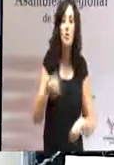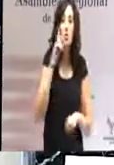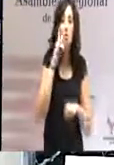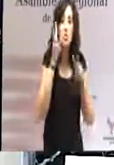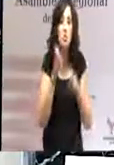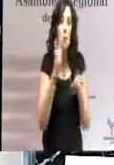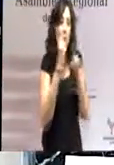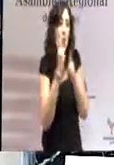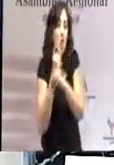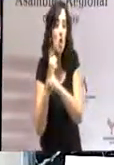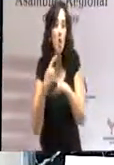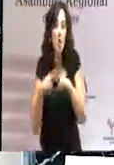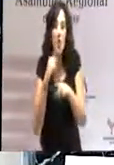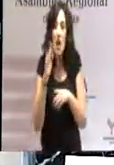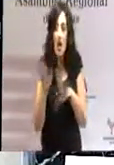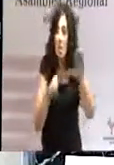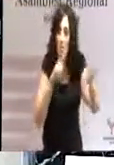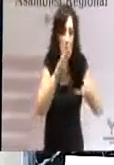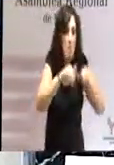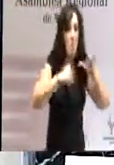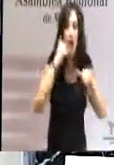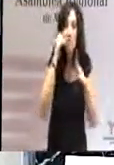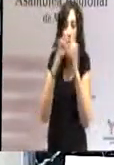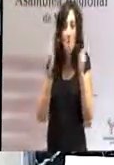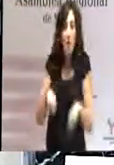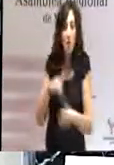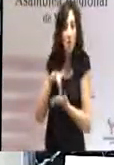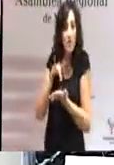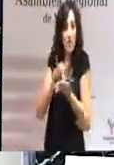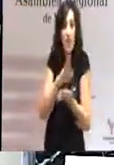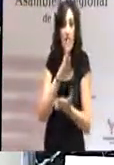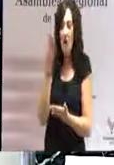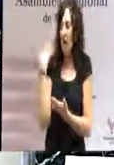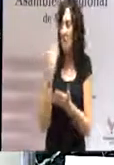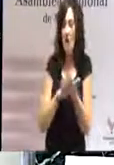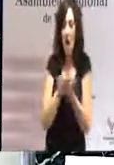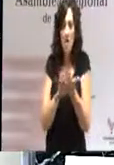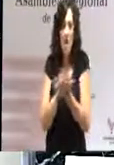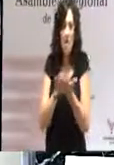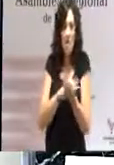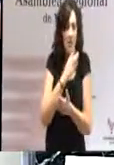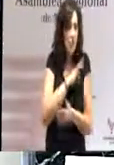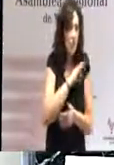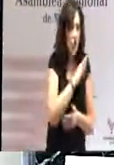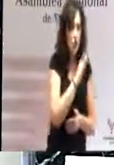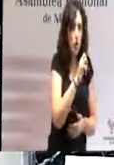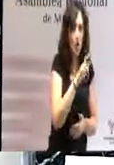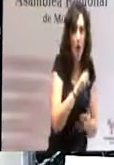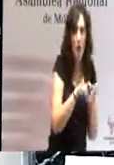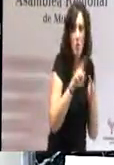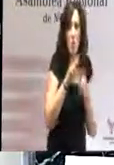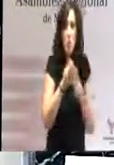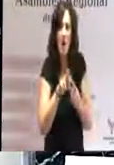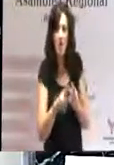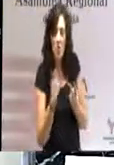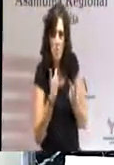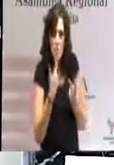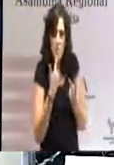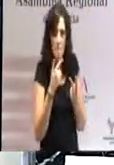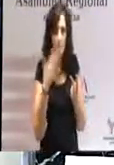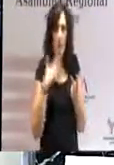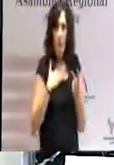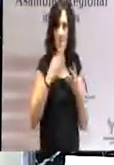oposición se les ha llamado para alguno de los pactos a los que se nos aludió ayer. Señor Tobar, señor Urralburu, con nosotros no se ha contado y colijo que